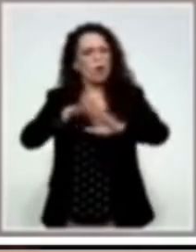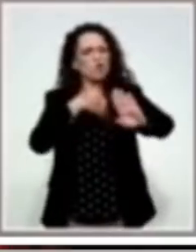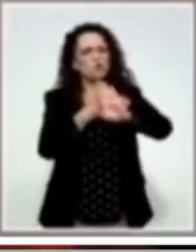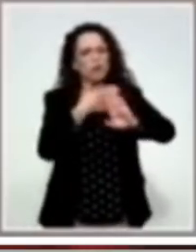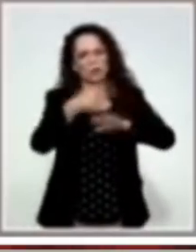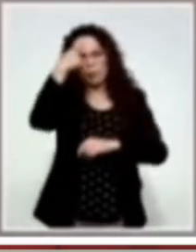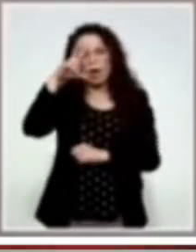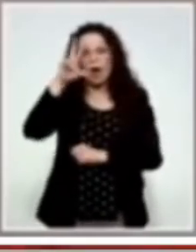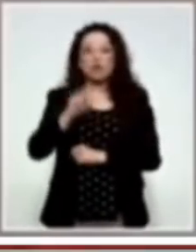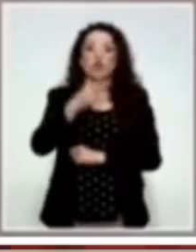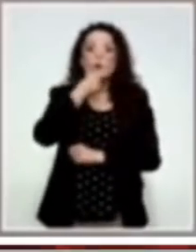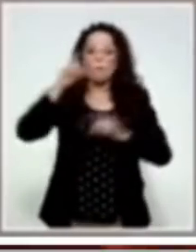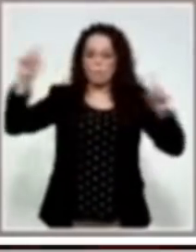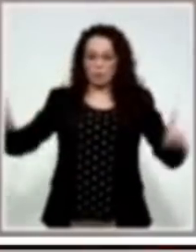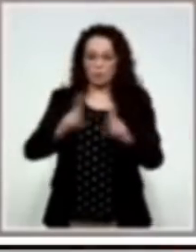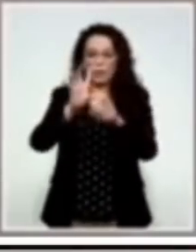personas trans.